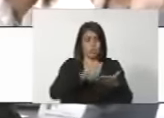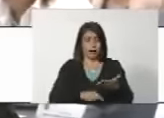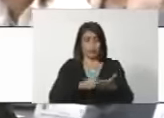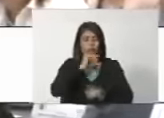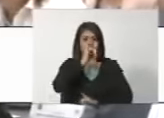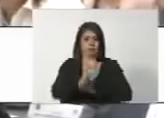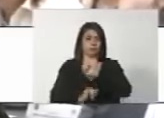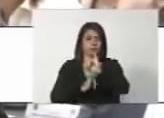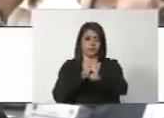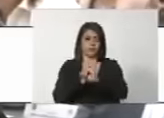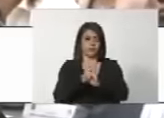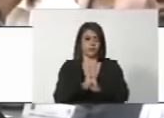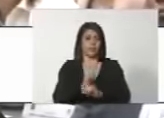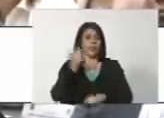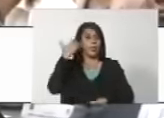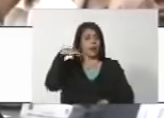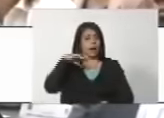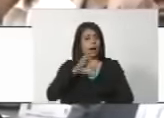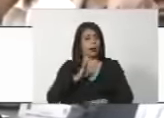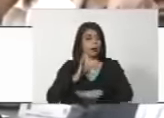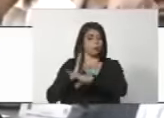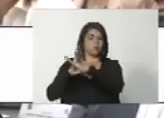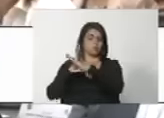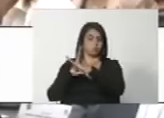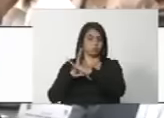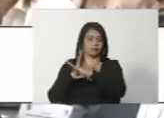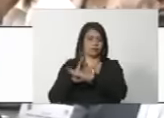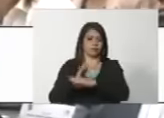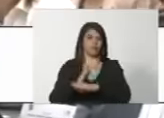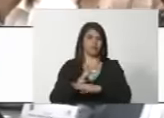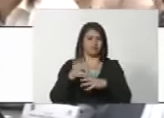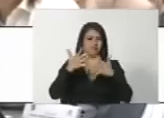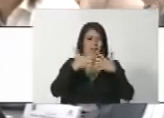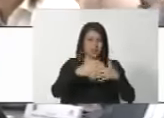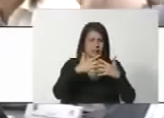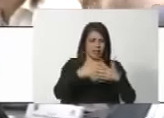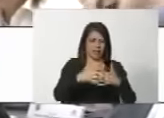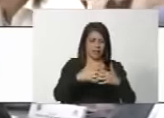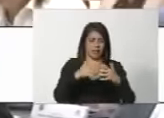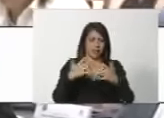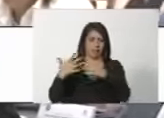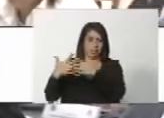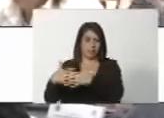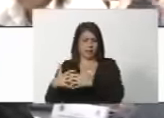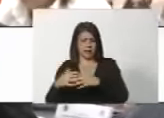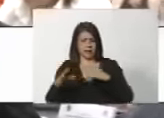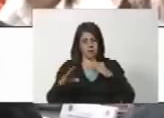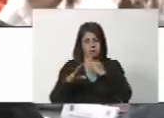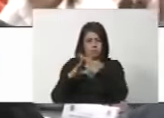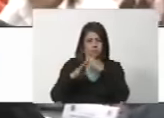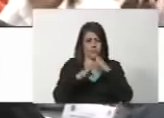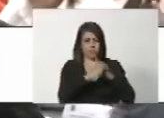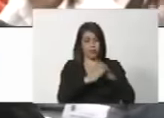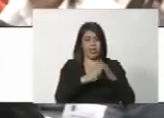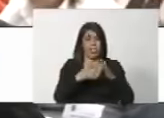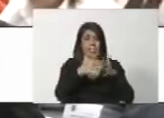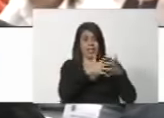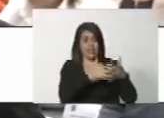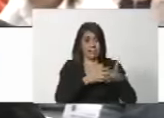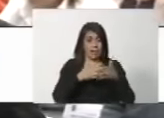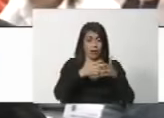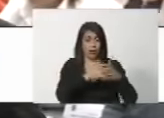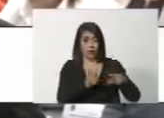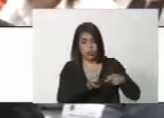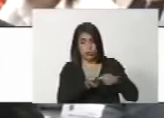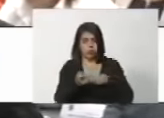internacionales. A pesar del bloqueo, a pesar de las sanciones, a pesar de los ataques